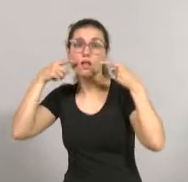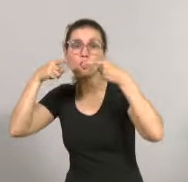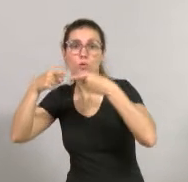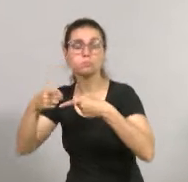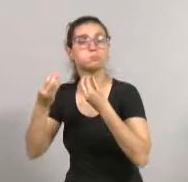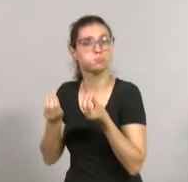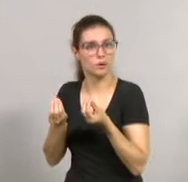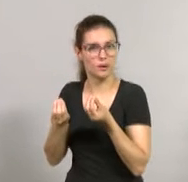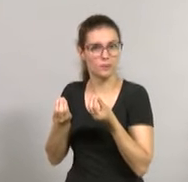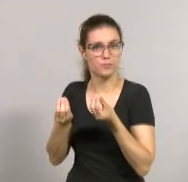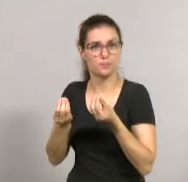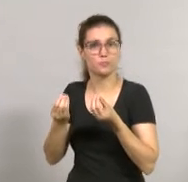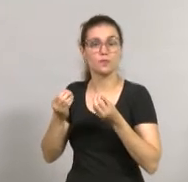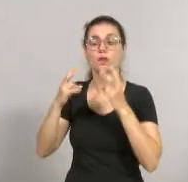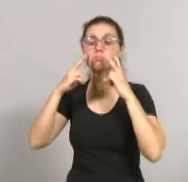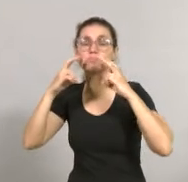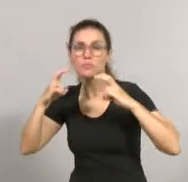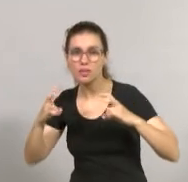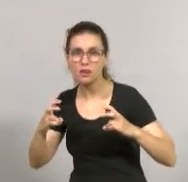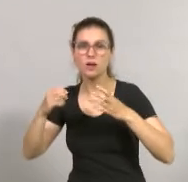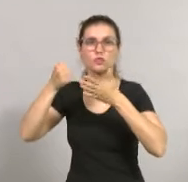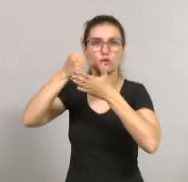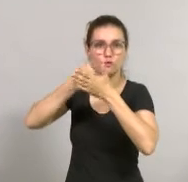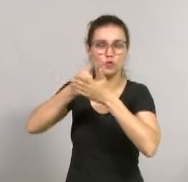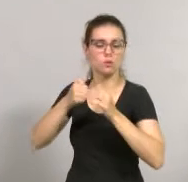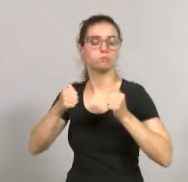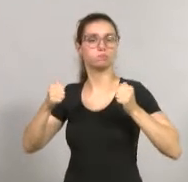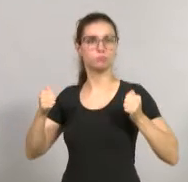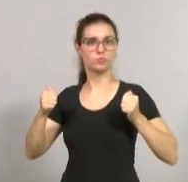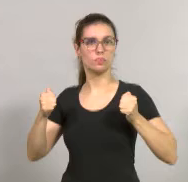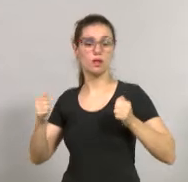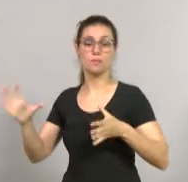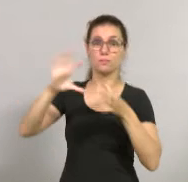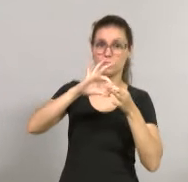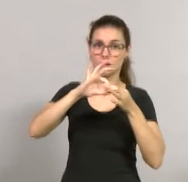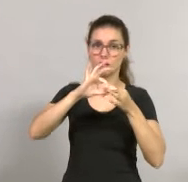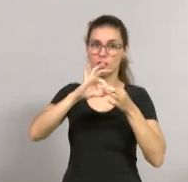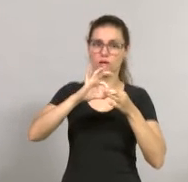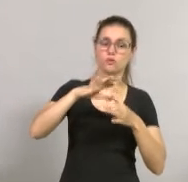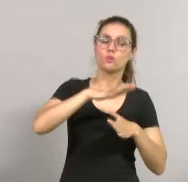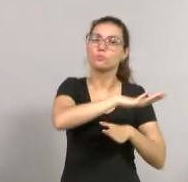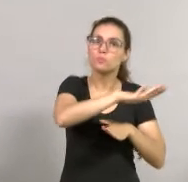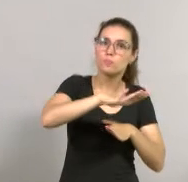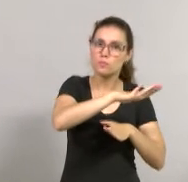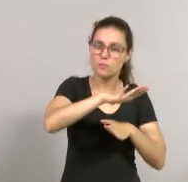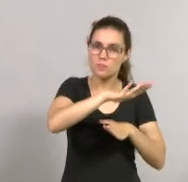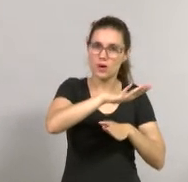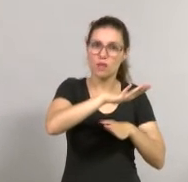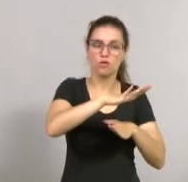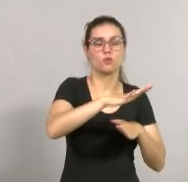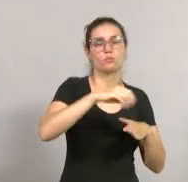las investigaciones que se realizan en la universidad y su vinculación con el medio social y productivo, local y